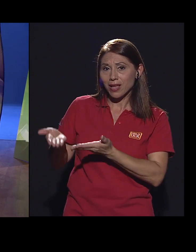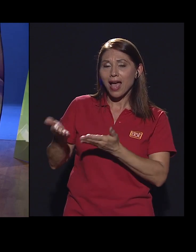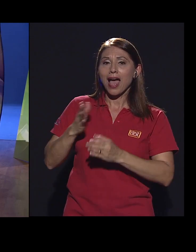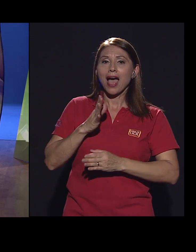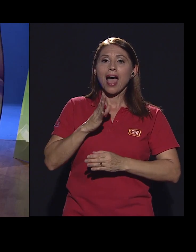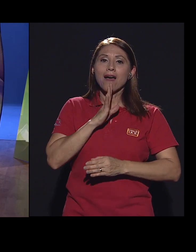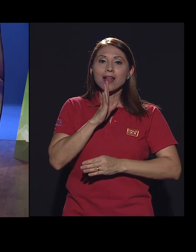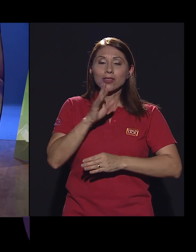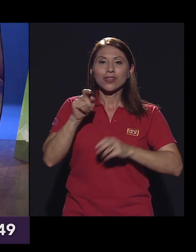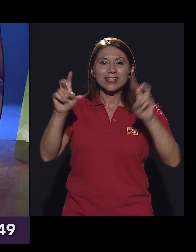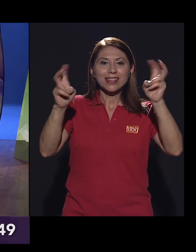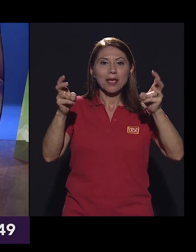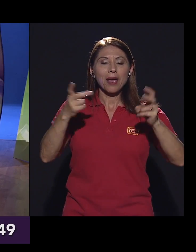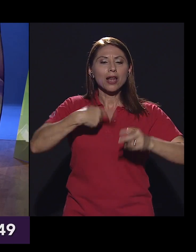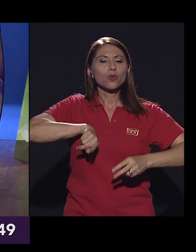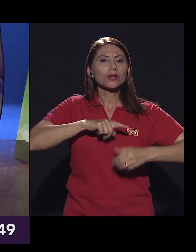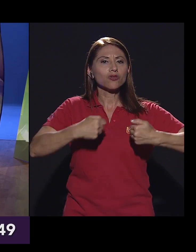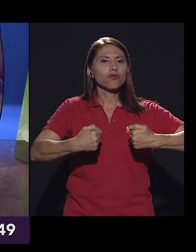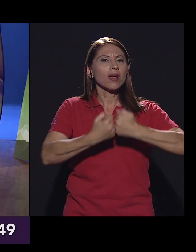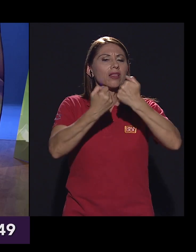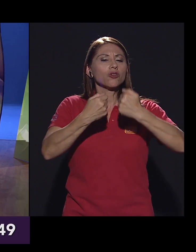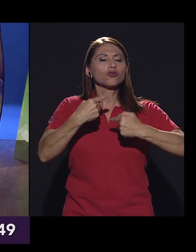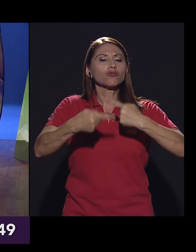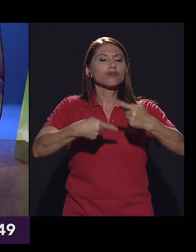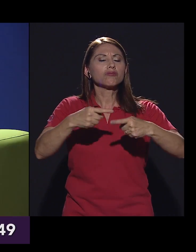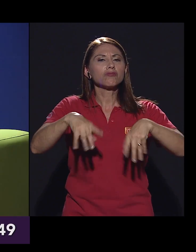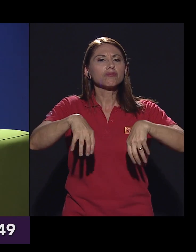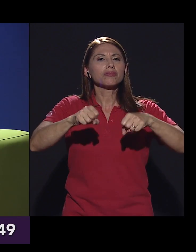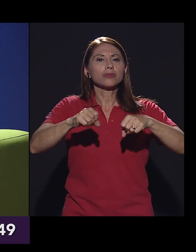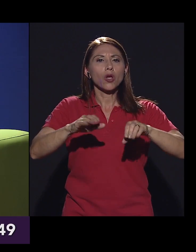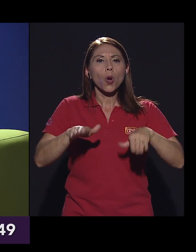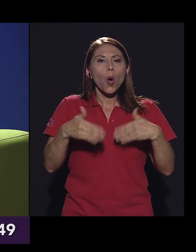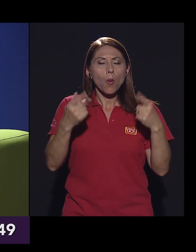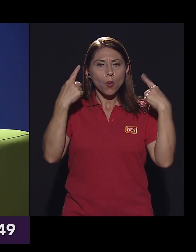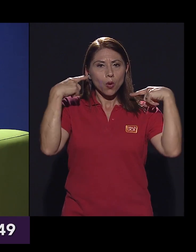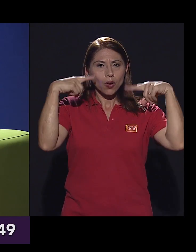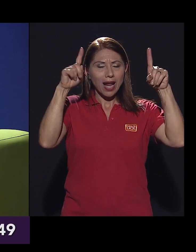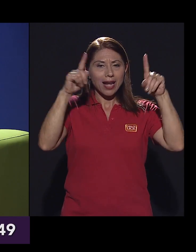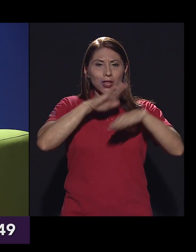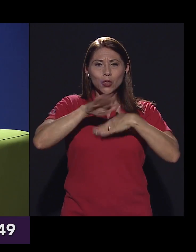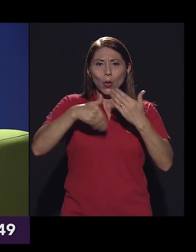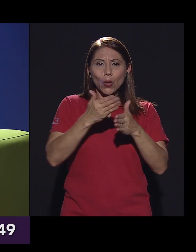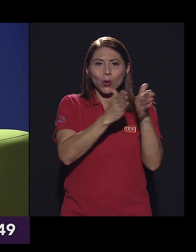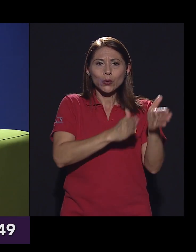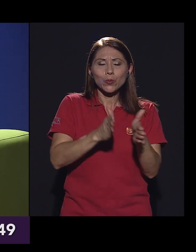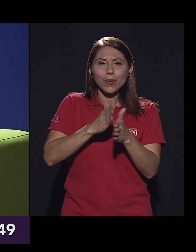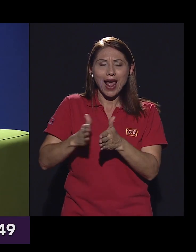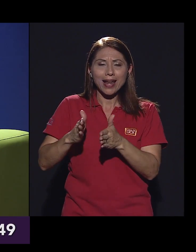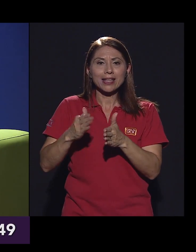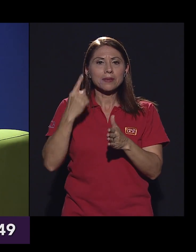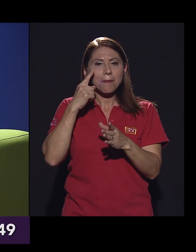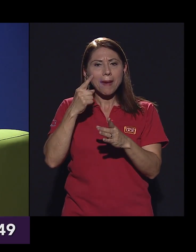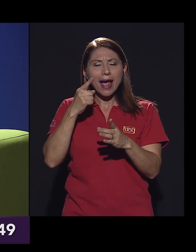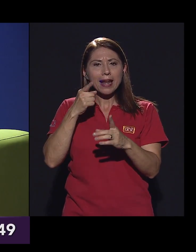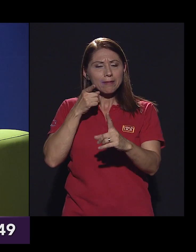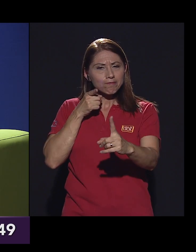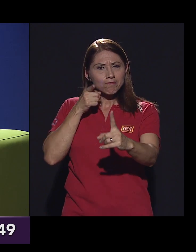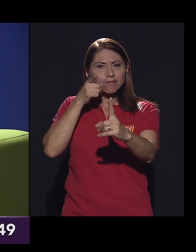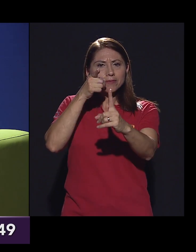don Henry analizando este tema, los retos que tenemos, ¿verdad? Y cómo vamos a lograr ejecutar todos estos planes que la hoja de